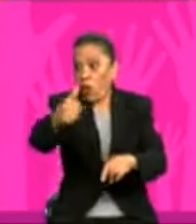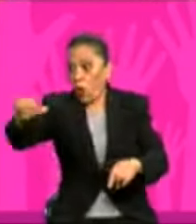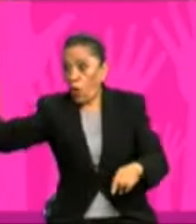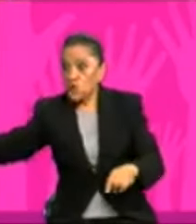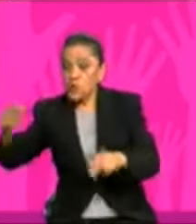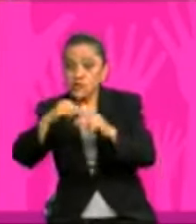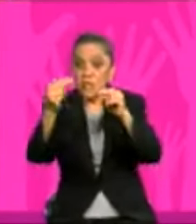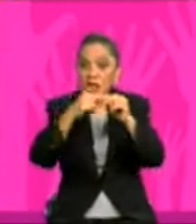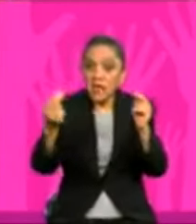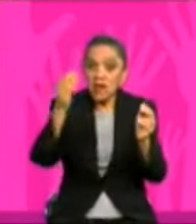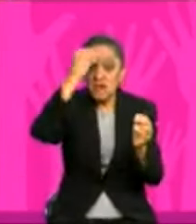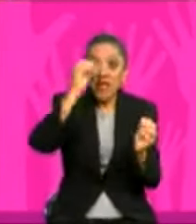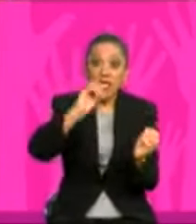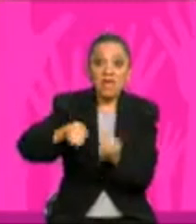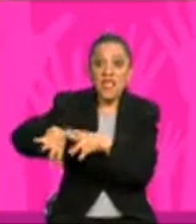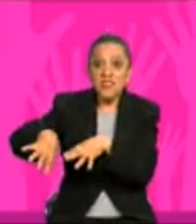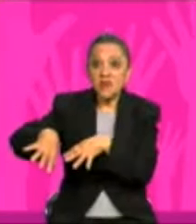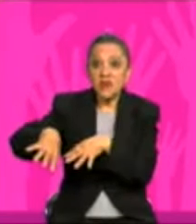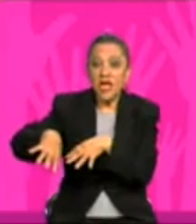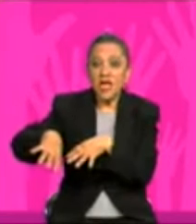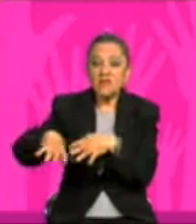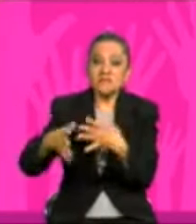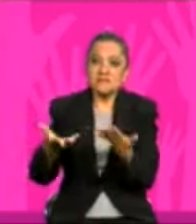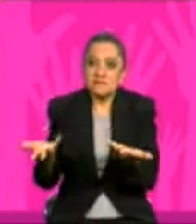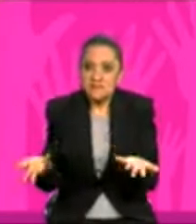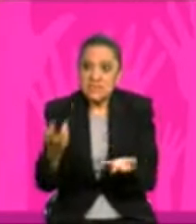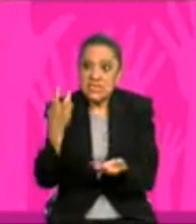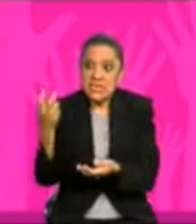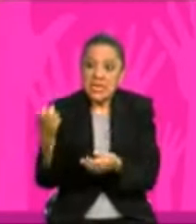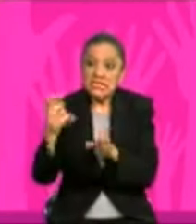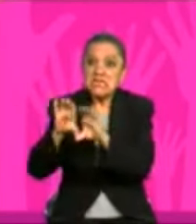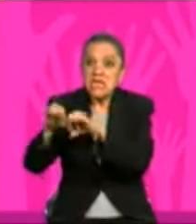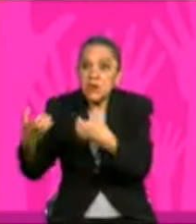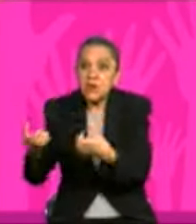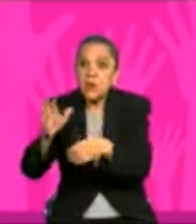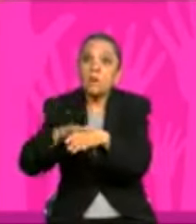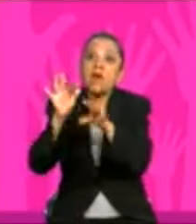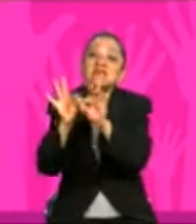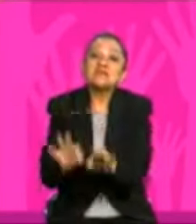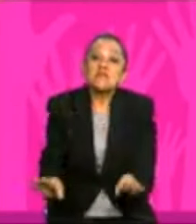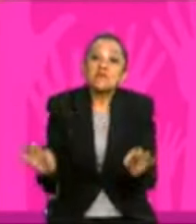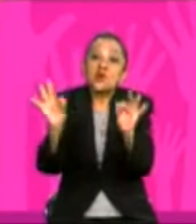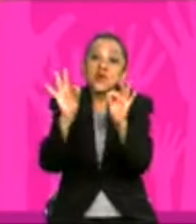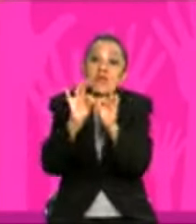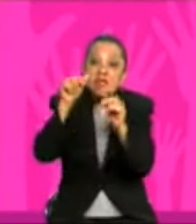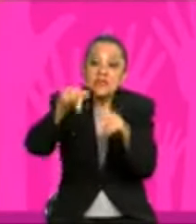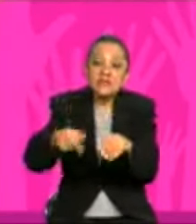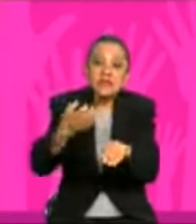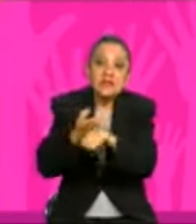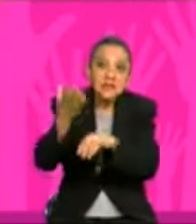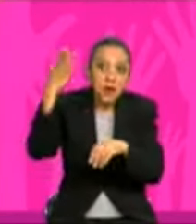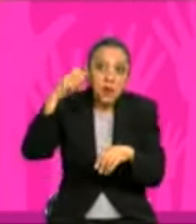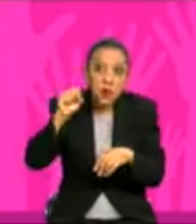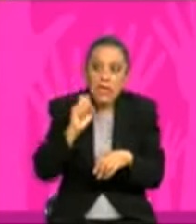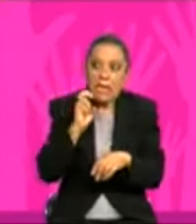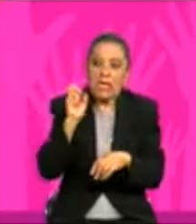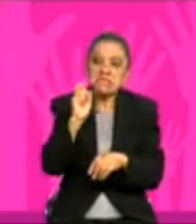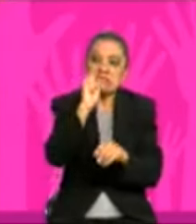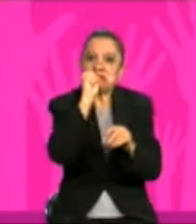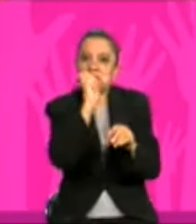encuentra abandonado, siendo uno de los sectores más importantes para nuestro estado. Es un ícono de